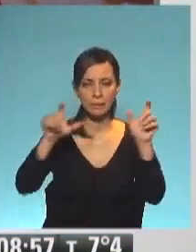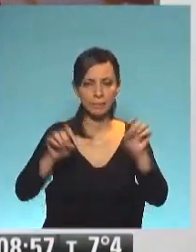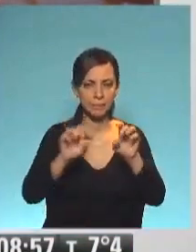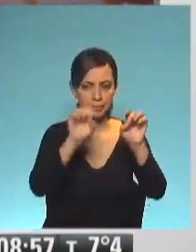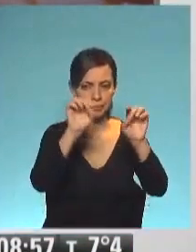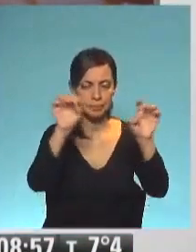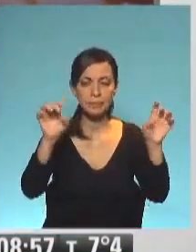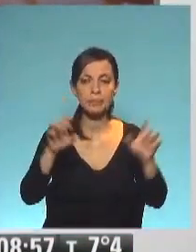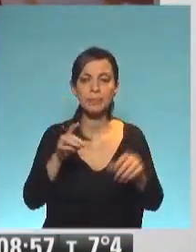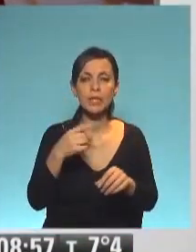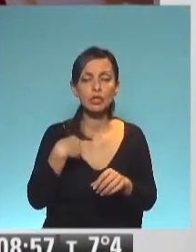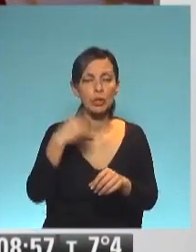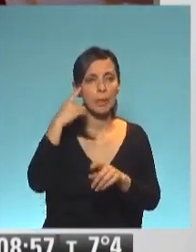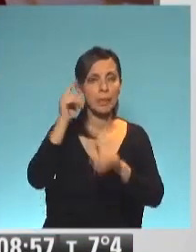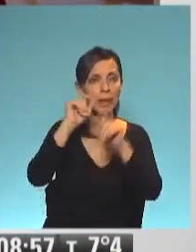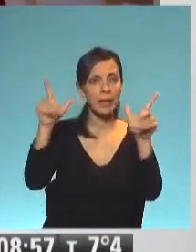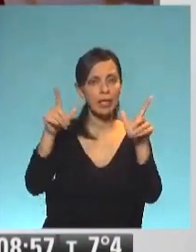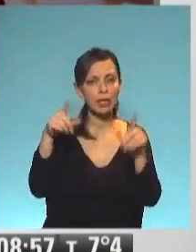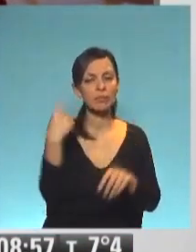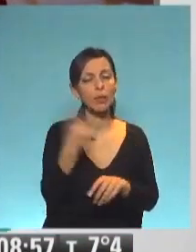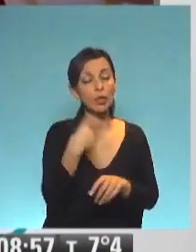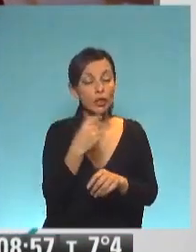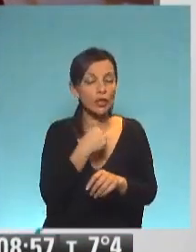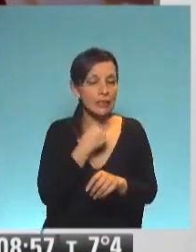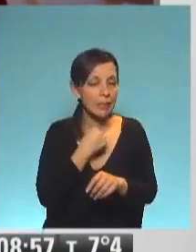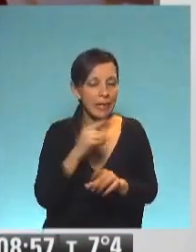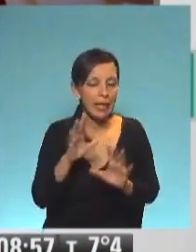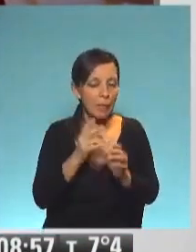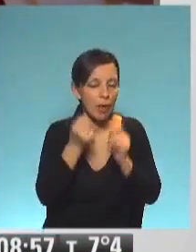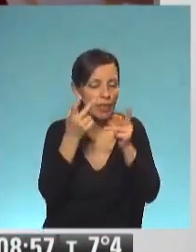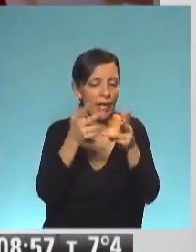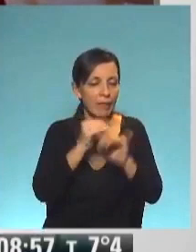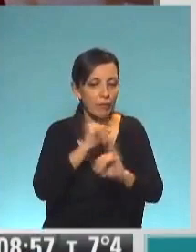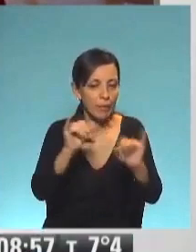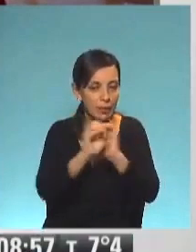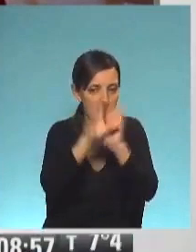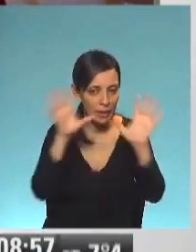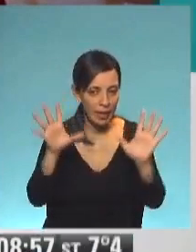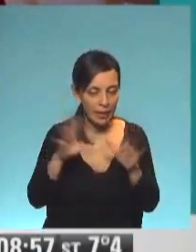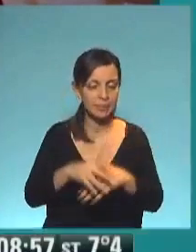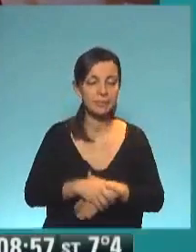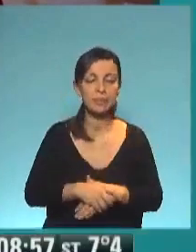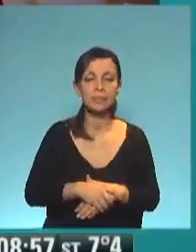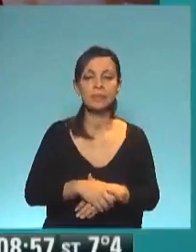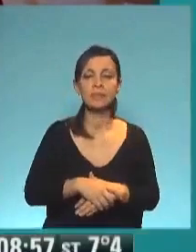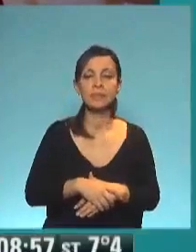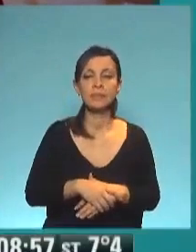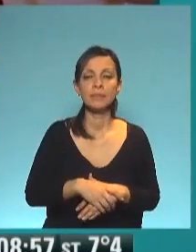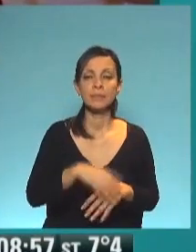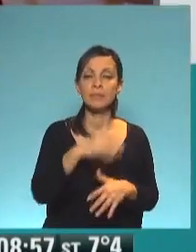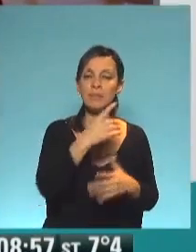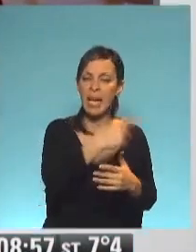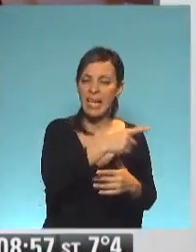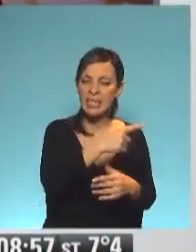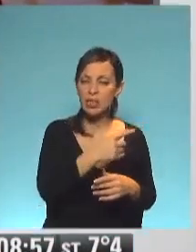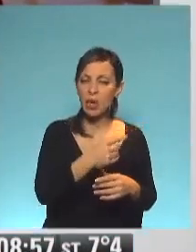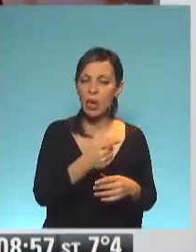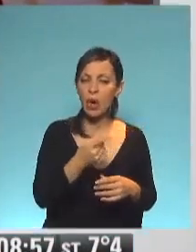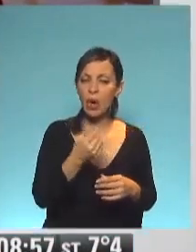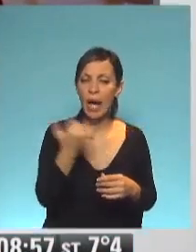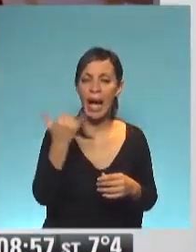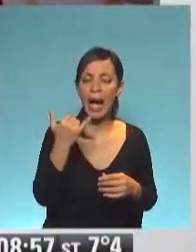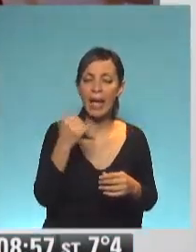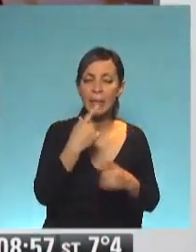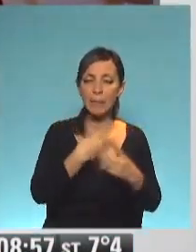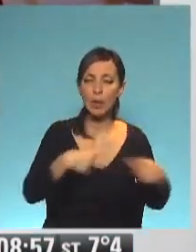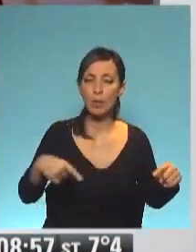Ahora, yo me imagino, ¿no? El que está en casa, nosotros siempre tratamos de simplificar la información. esto hace que nosotros tengamos productos en la